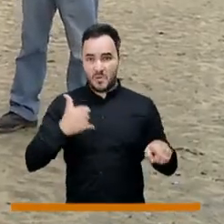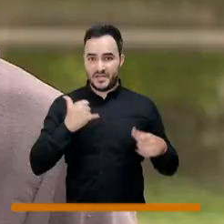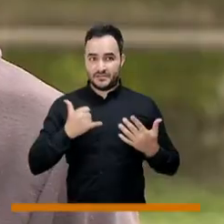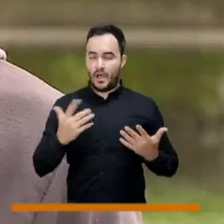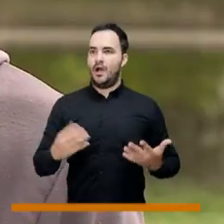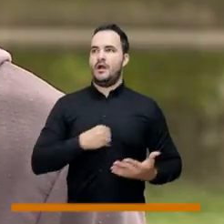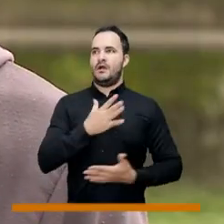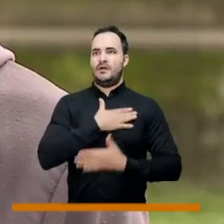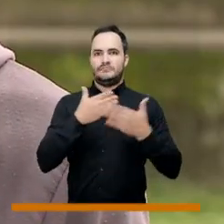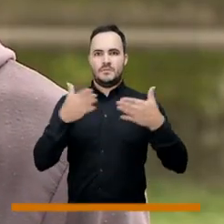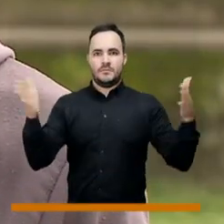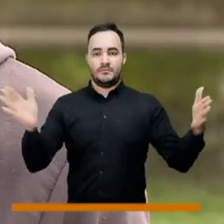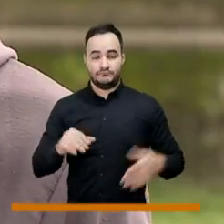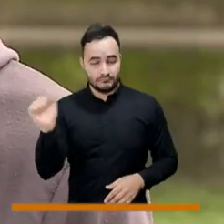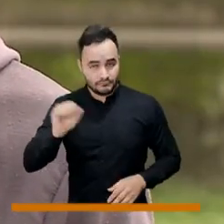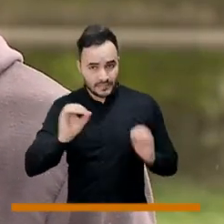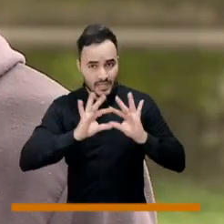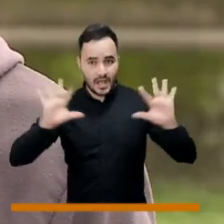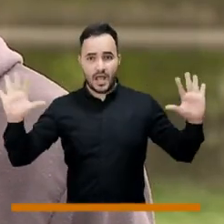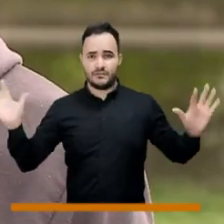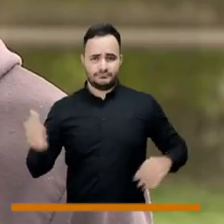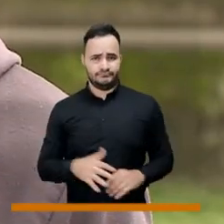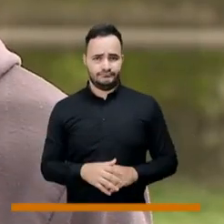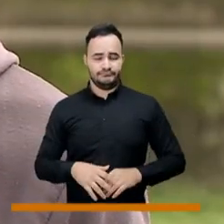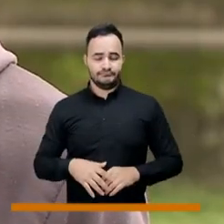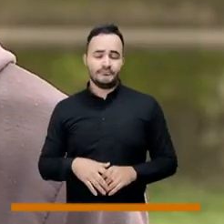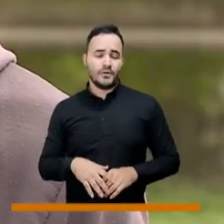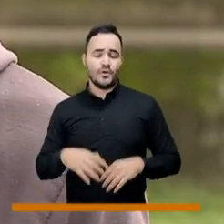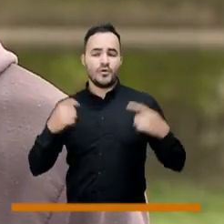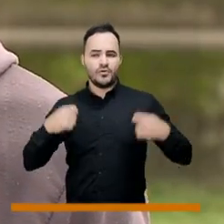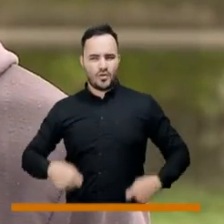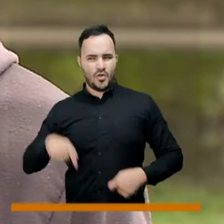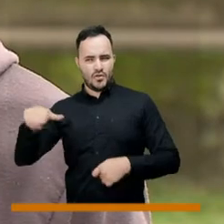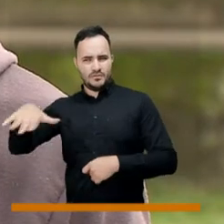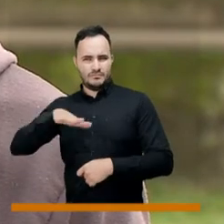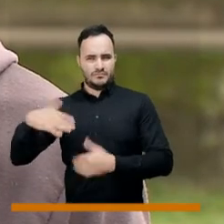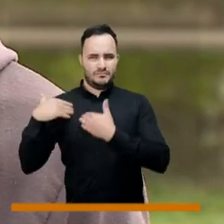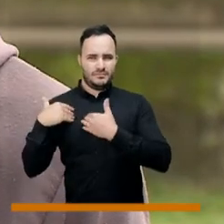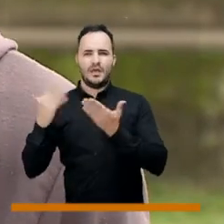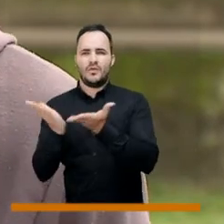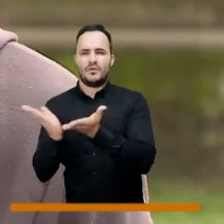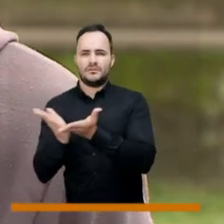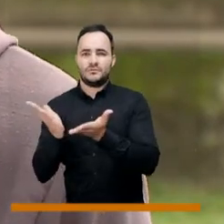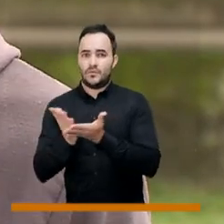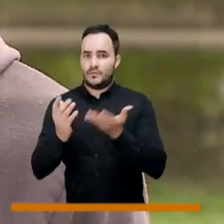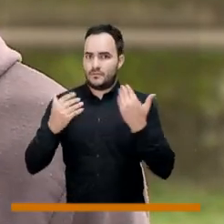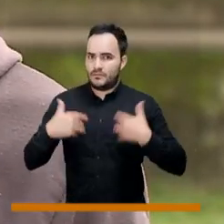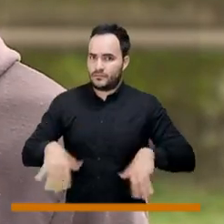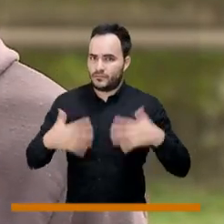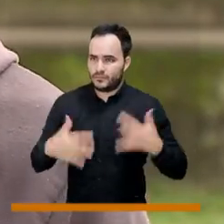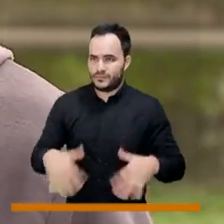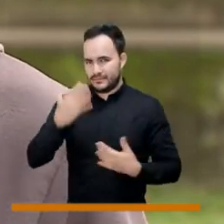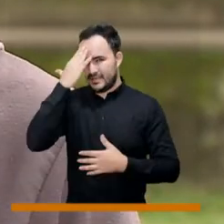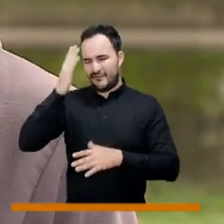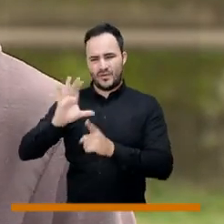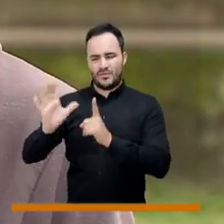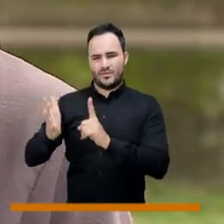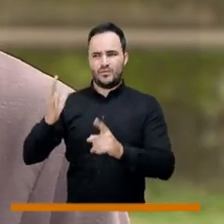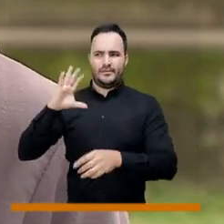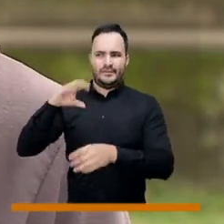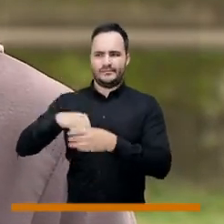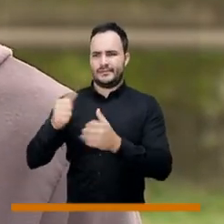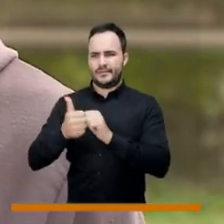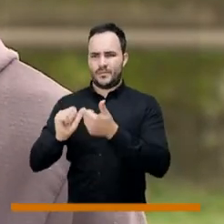la favorece 100% desde un punto de vista educativo, porque la educación es lo básico en todos los aspectos,